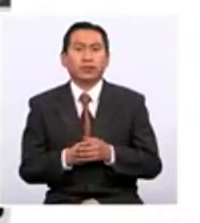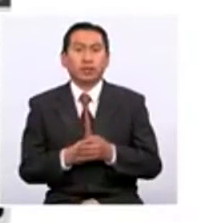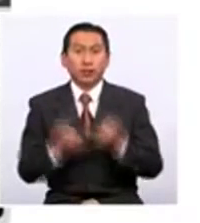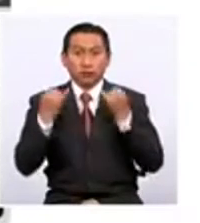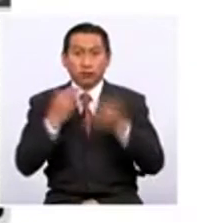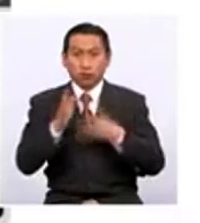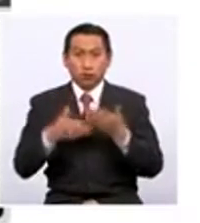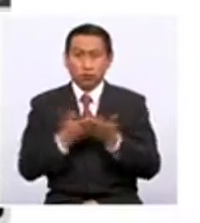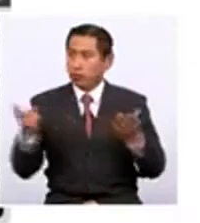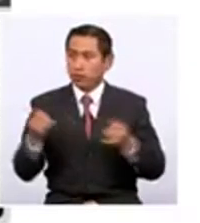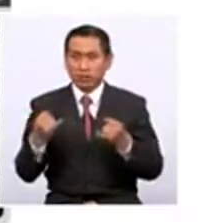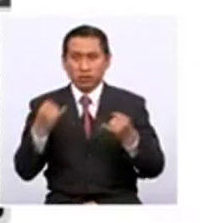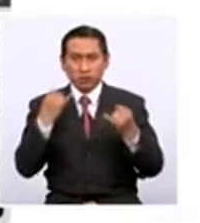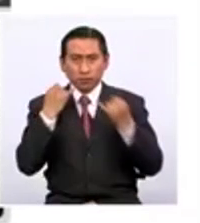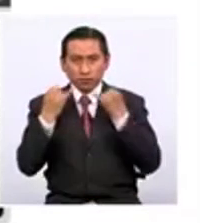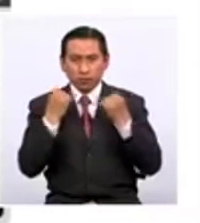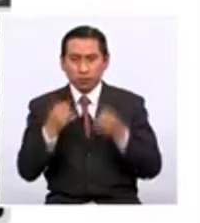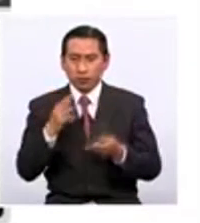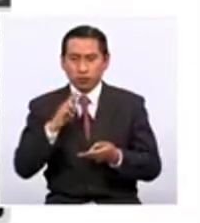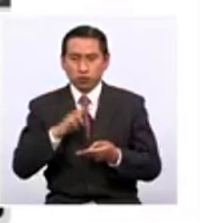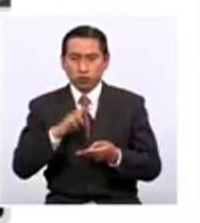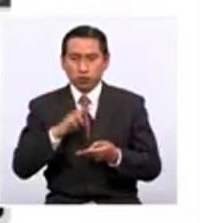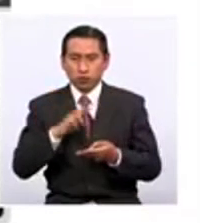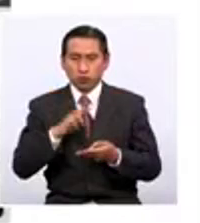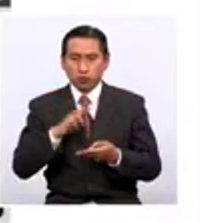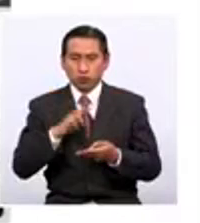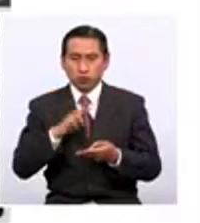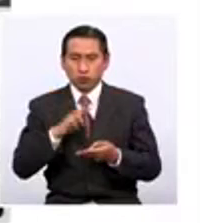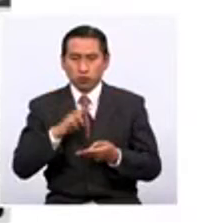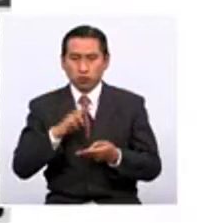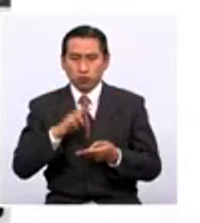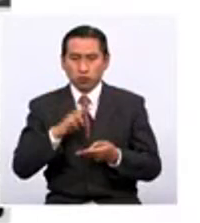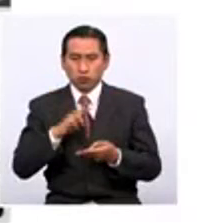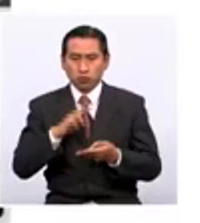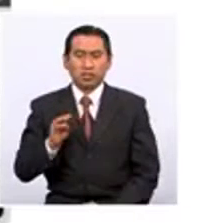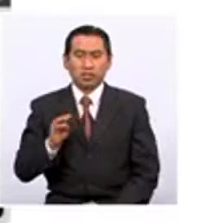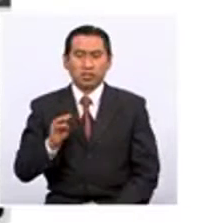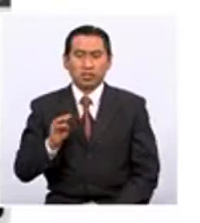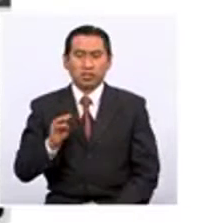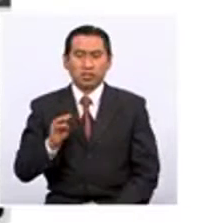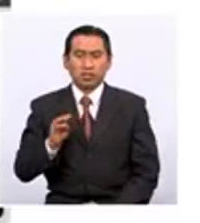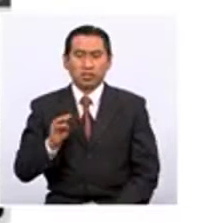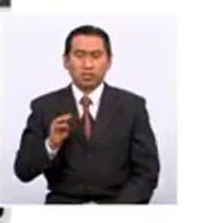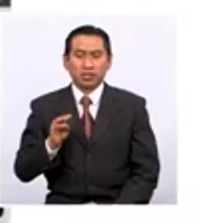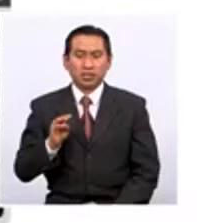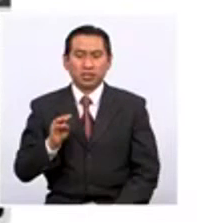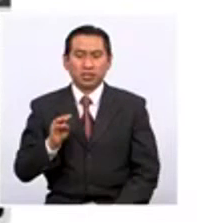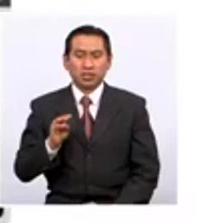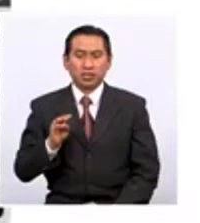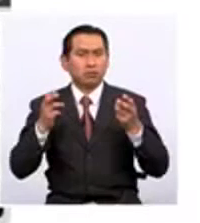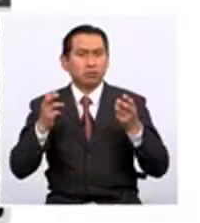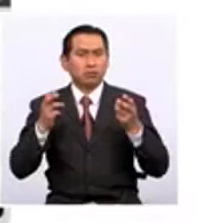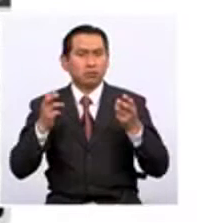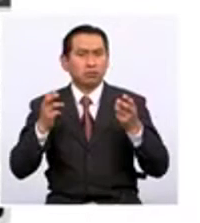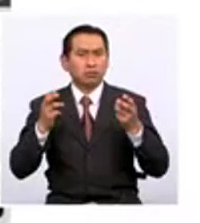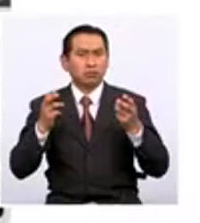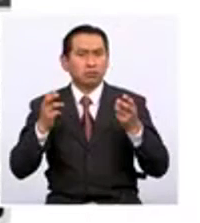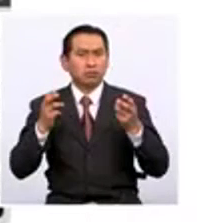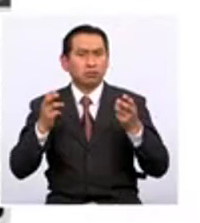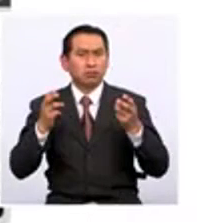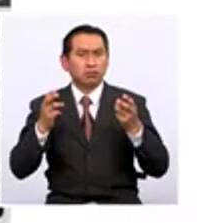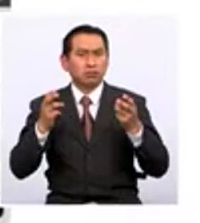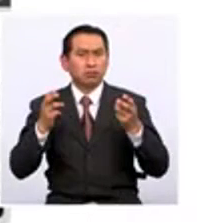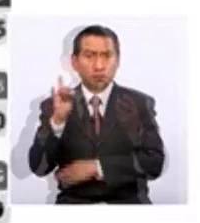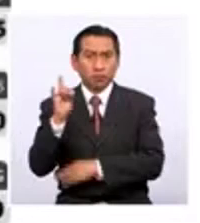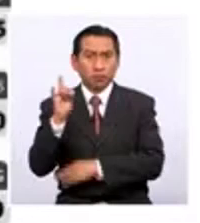con ustedes el reporte número 187 del Ministerio de Salud con relación a la situación del COVID-19 en